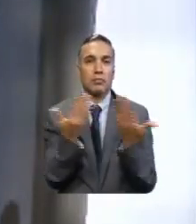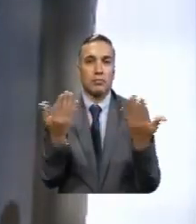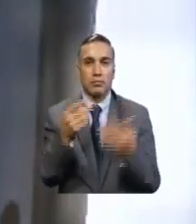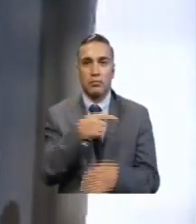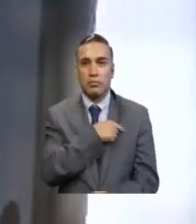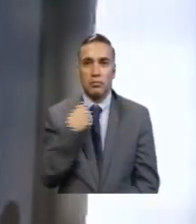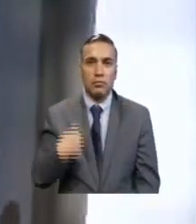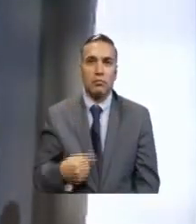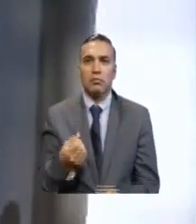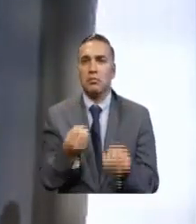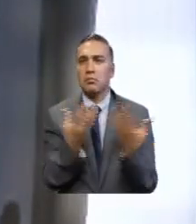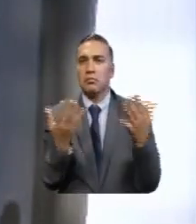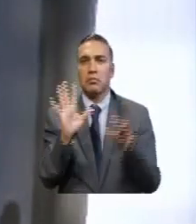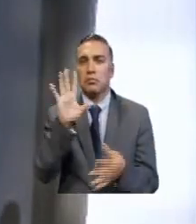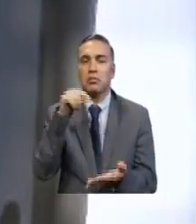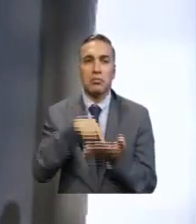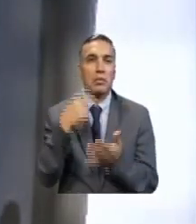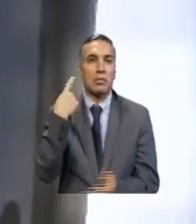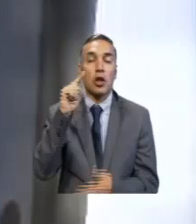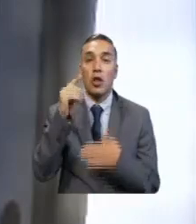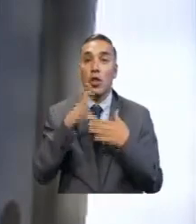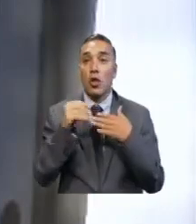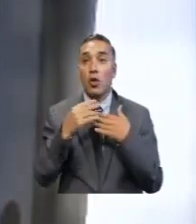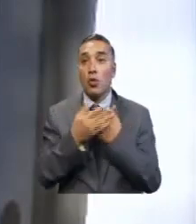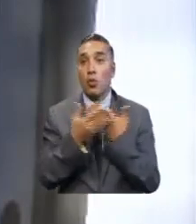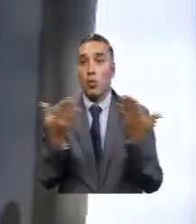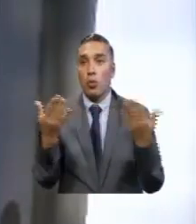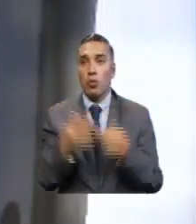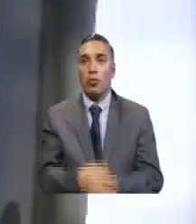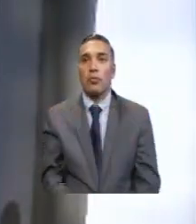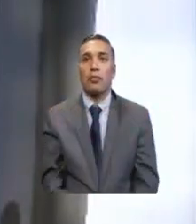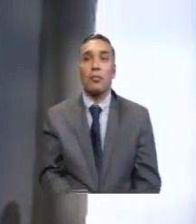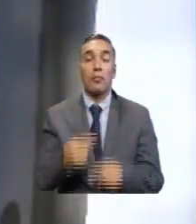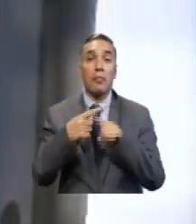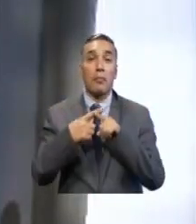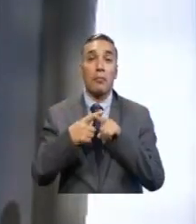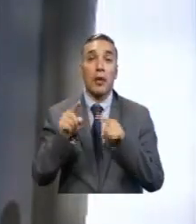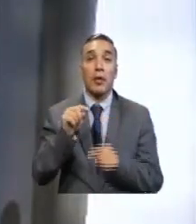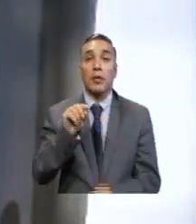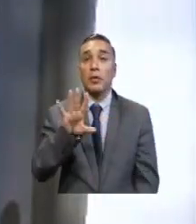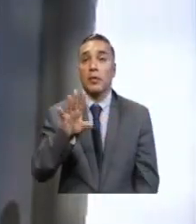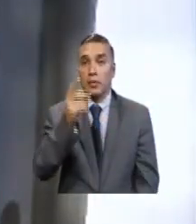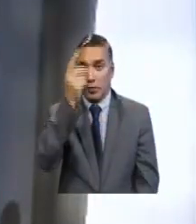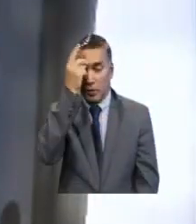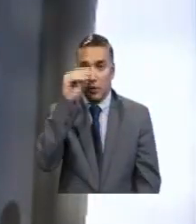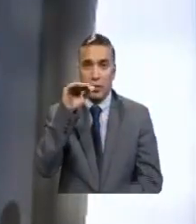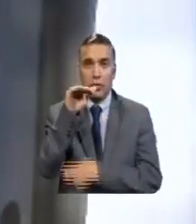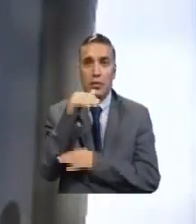monto cercano a los 5.000 millones de dólares, pero son compromisos que tienen